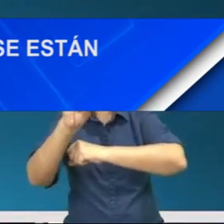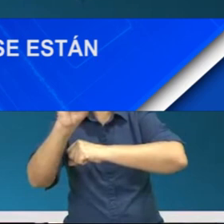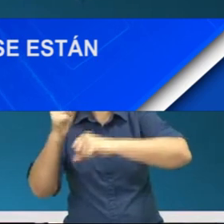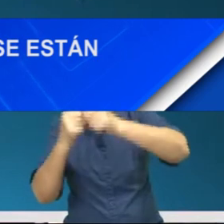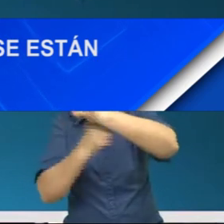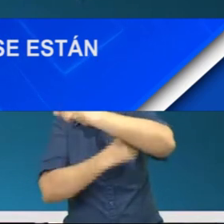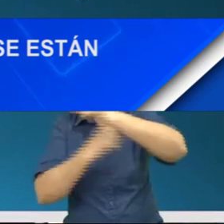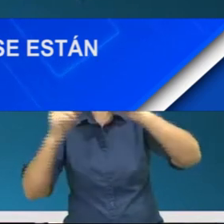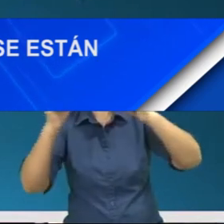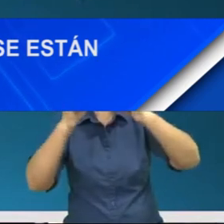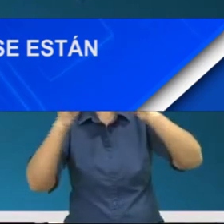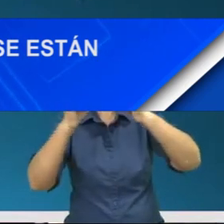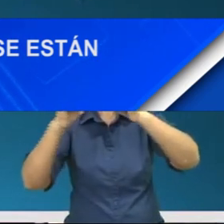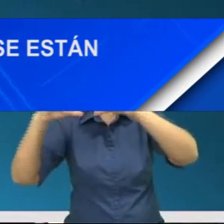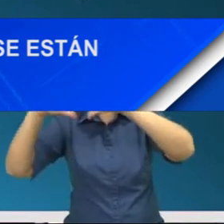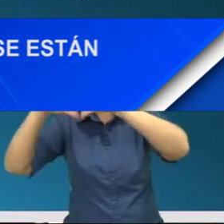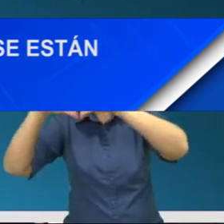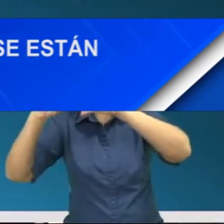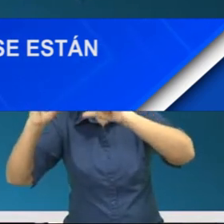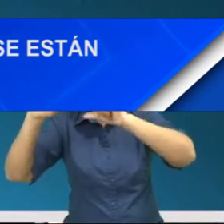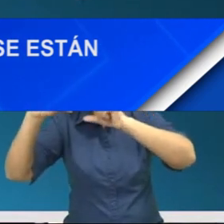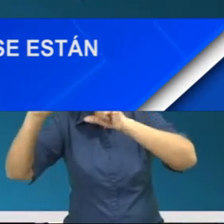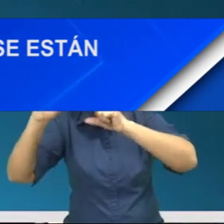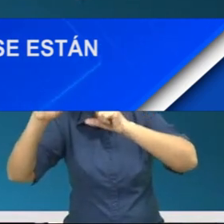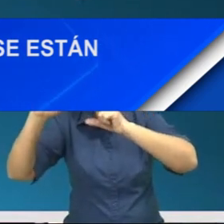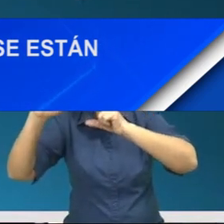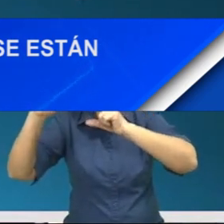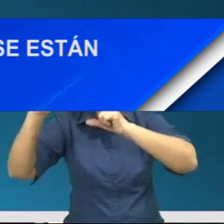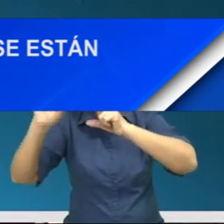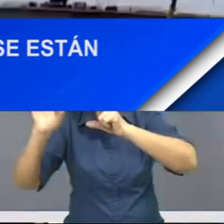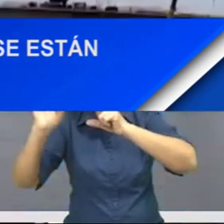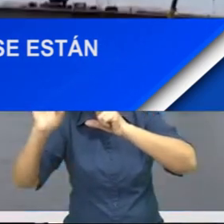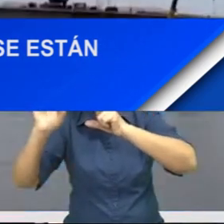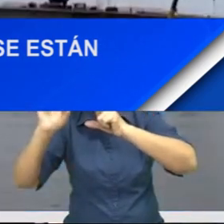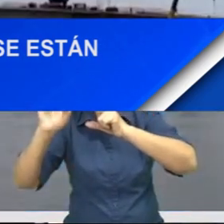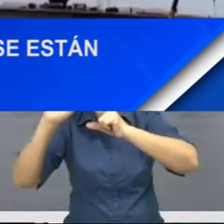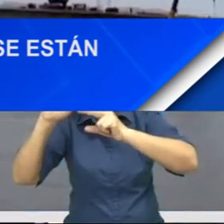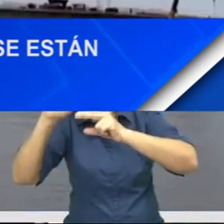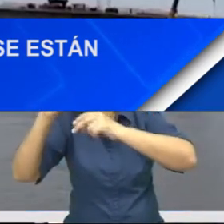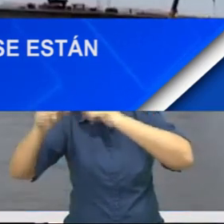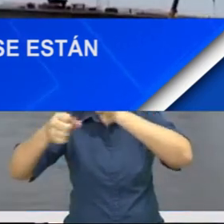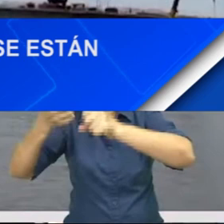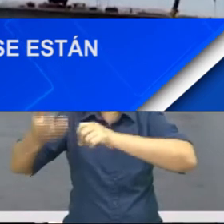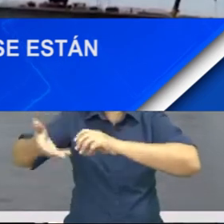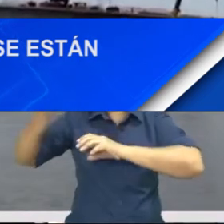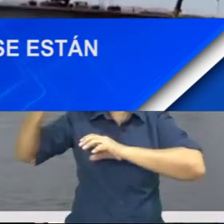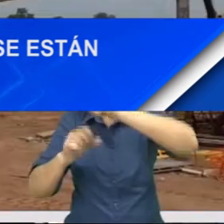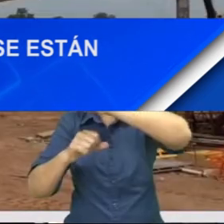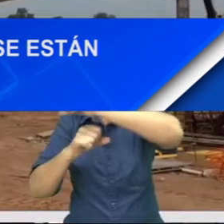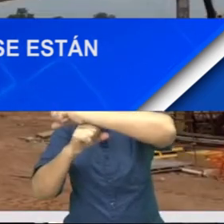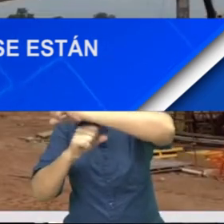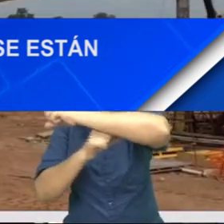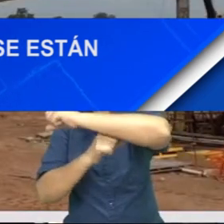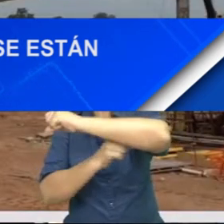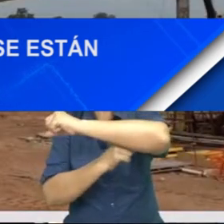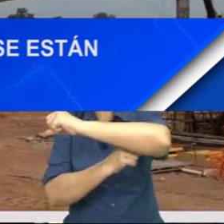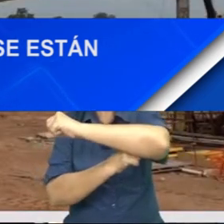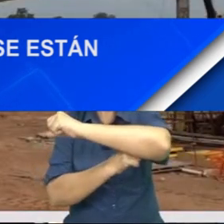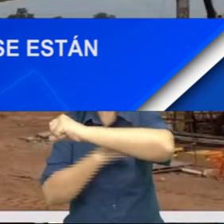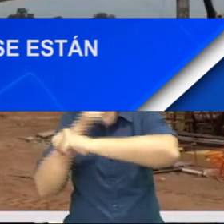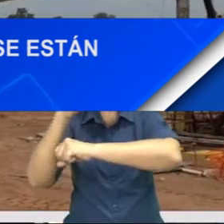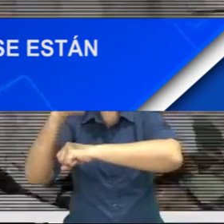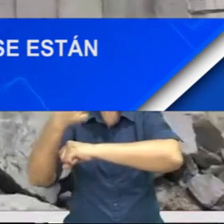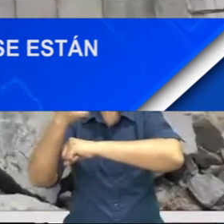de la conexión con el Caribe. Esto es Caribe Norte. Es decir, tenemos 5 siglos de estar viendo las condiciones. Ya llevamos